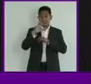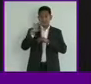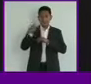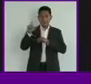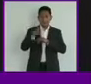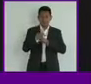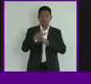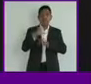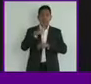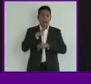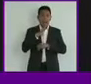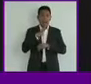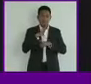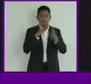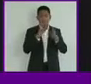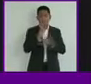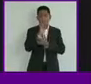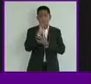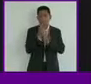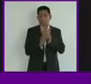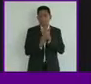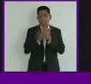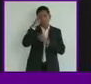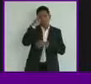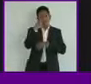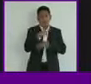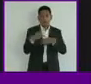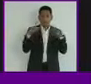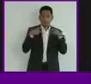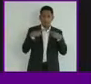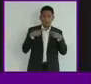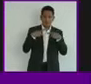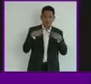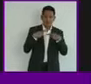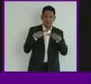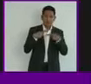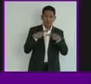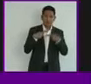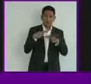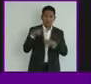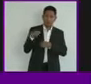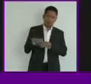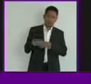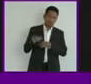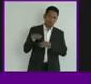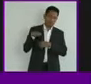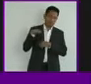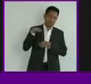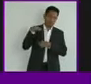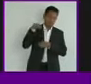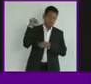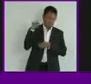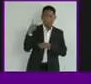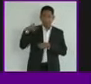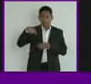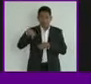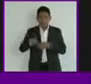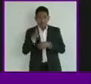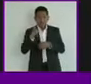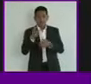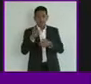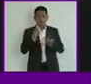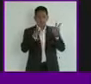adultas mayores donde los conectamos o les pedimos que se conecten una media o una hora, 40 minutos, una hora y media,